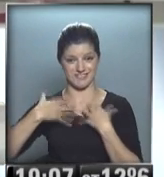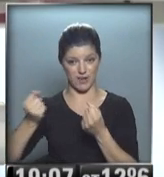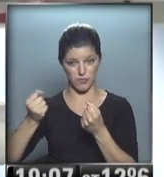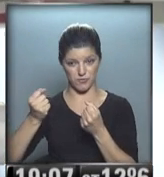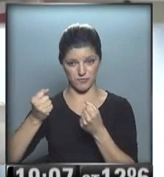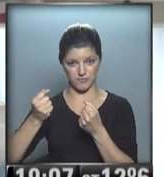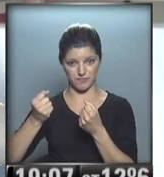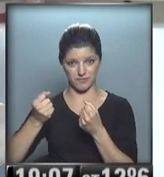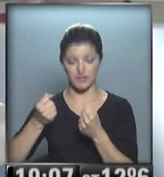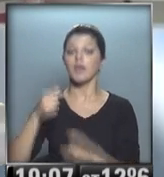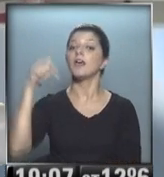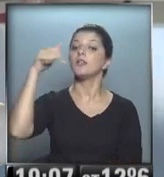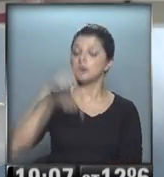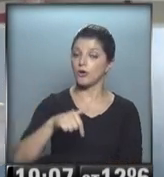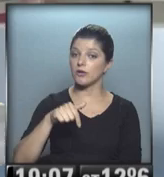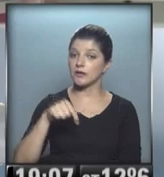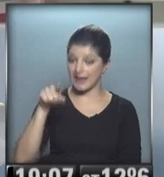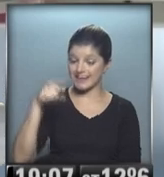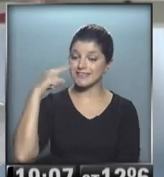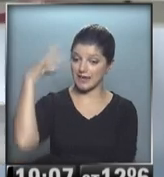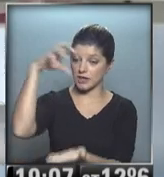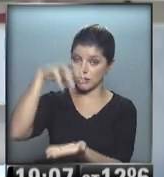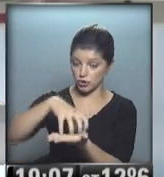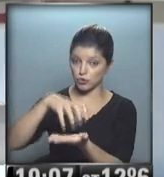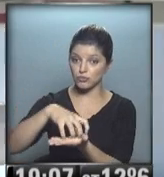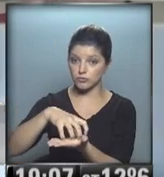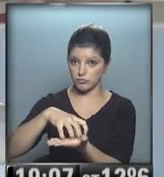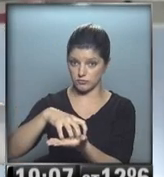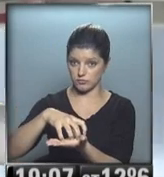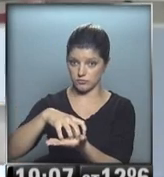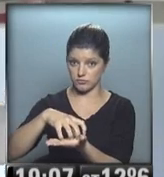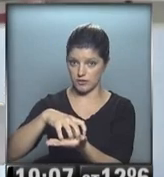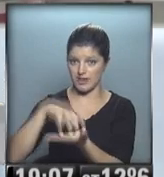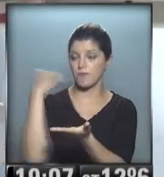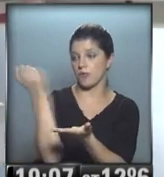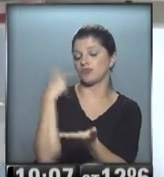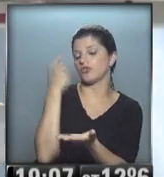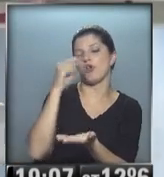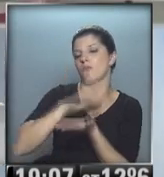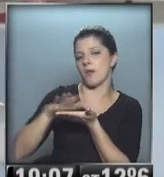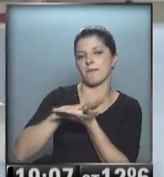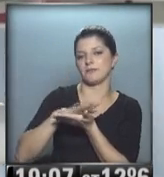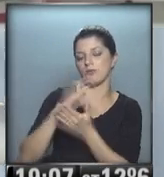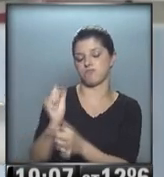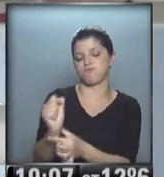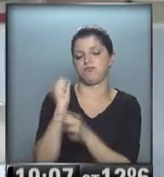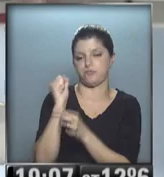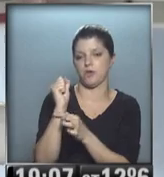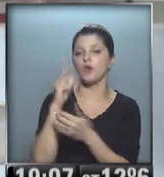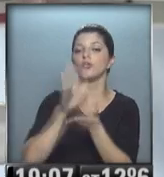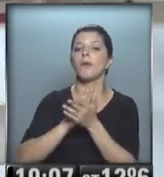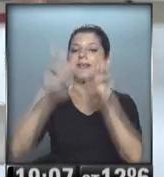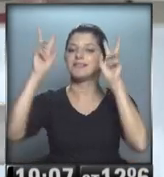y estamos hoy dotando a este instituto emblema, yo lo llamo instituto emblemático en materia